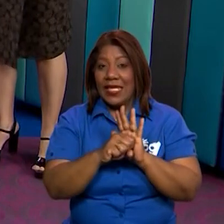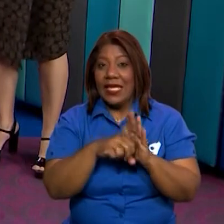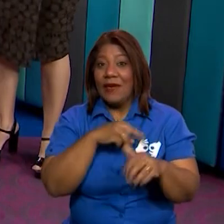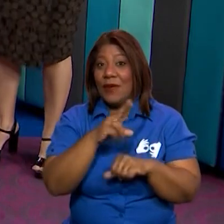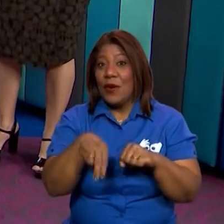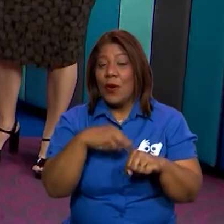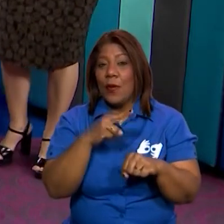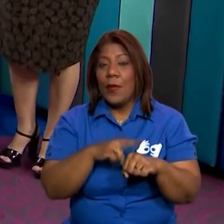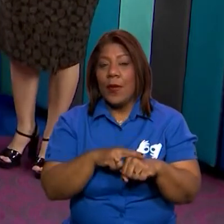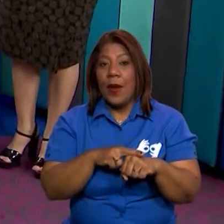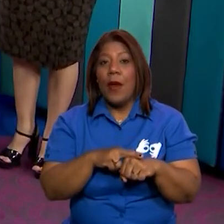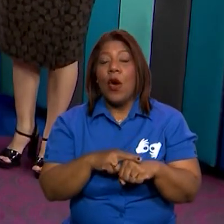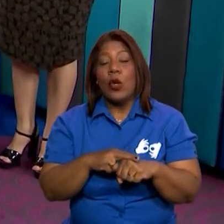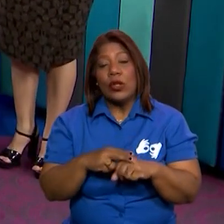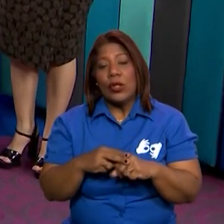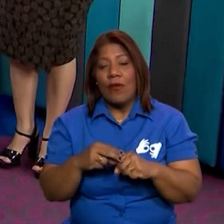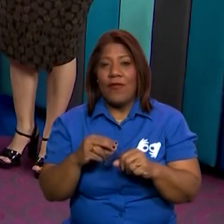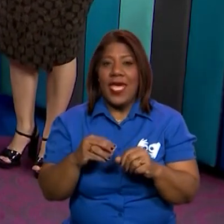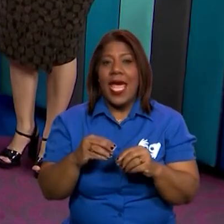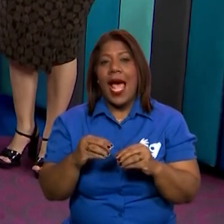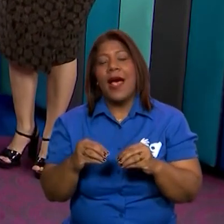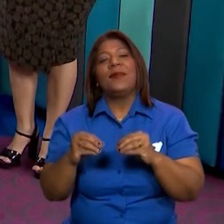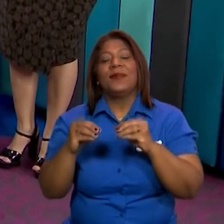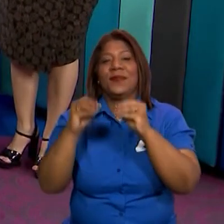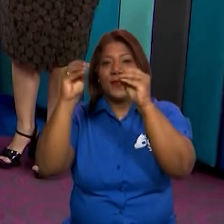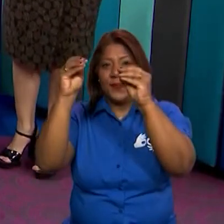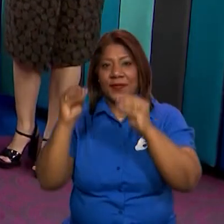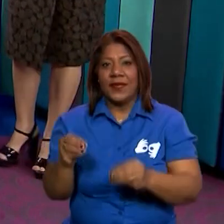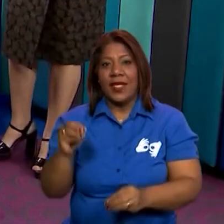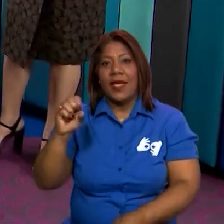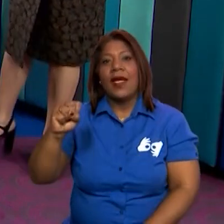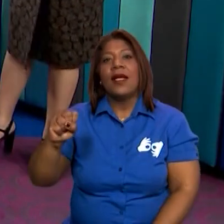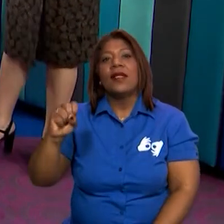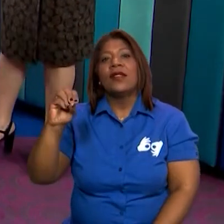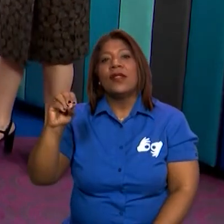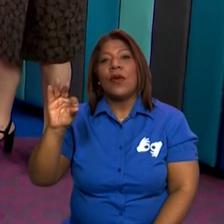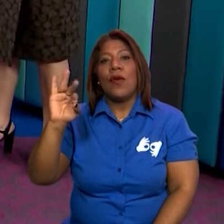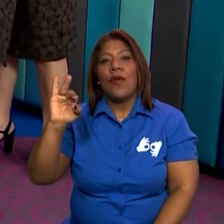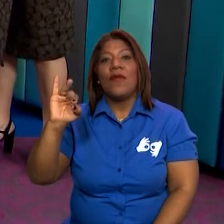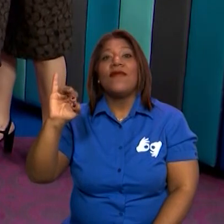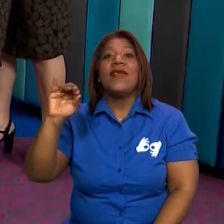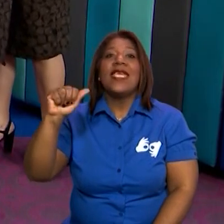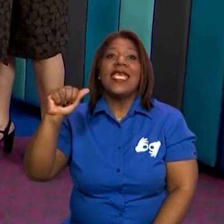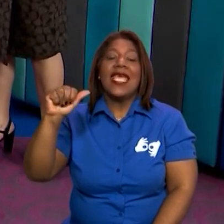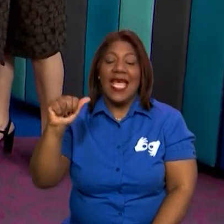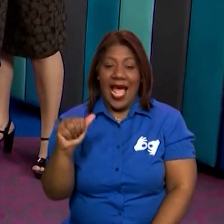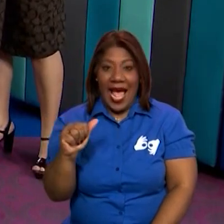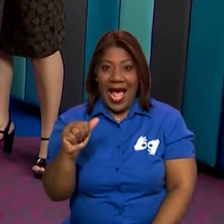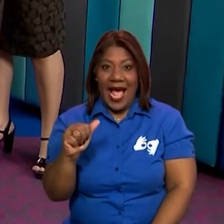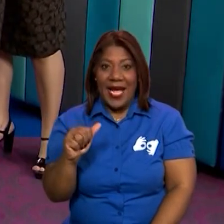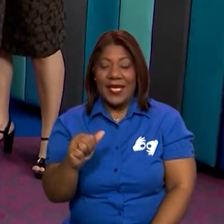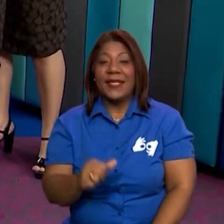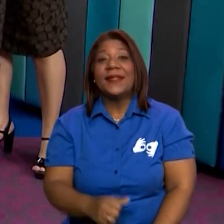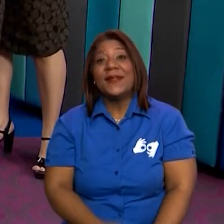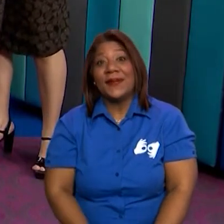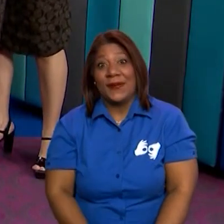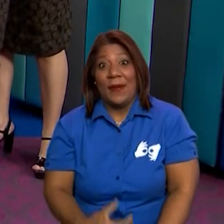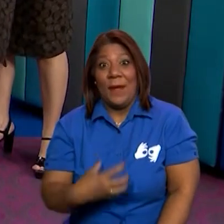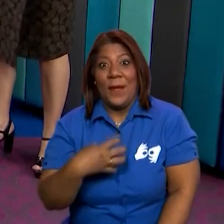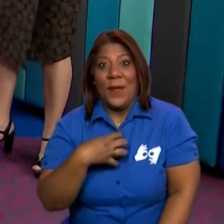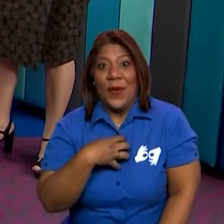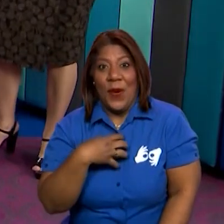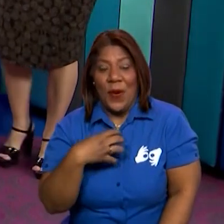¿Cómo se llamaba la profesora? Sofía. Muy bien. Entonces, ese es el sustantivo